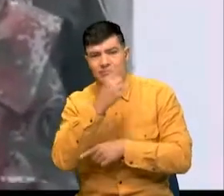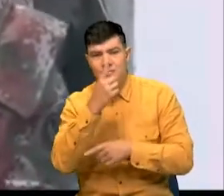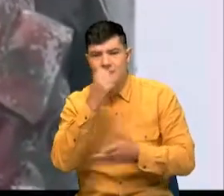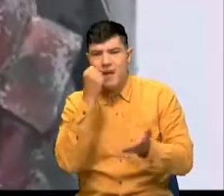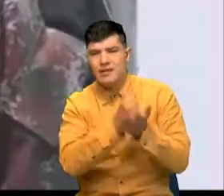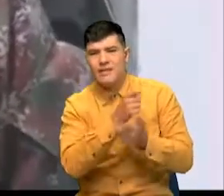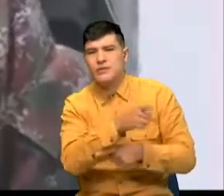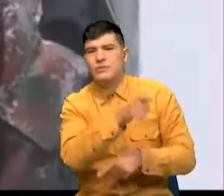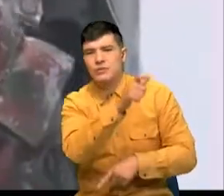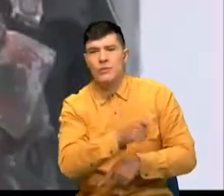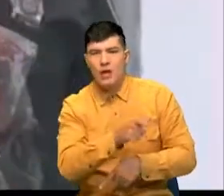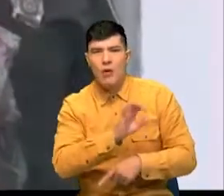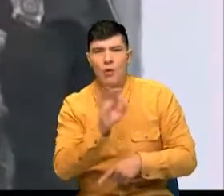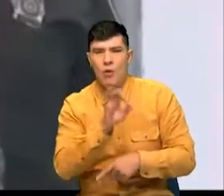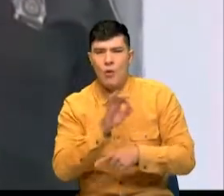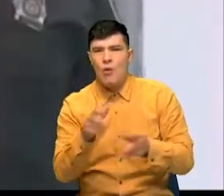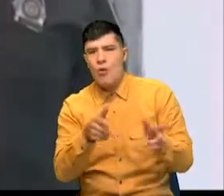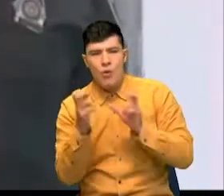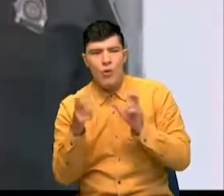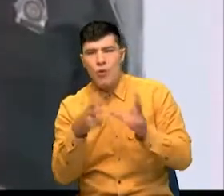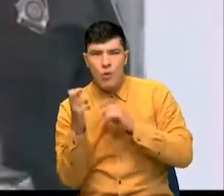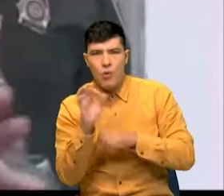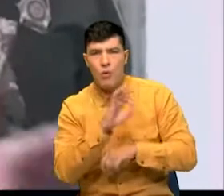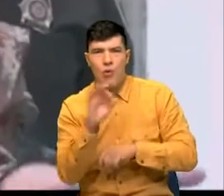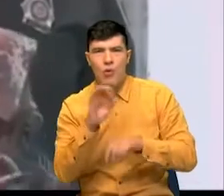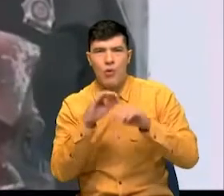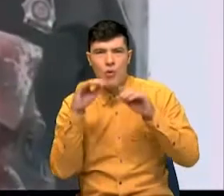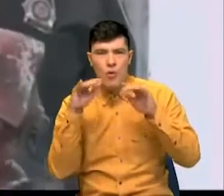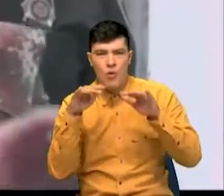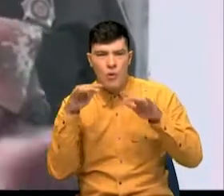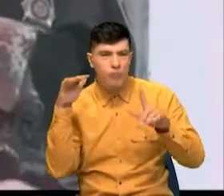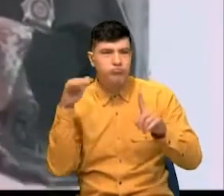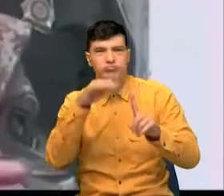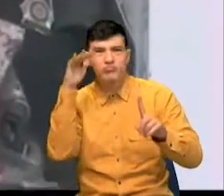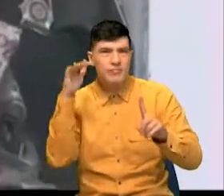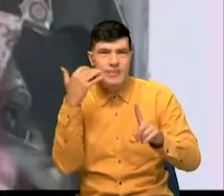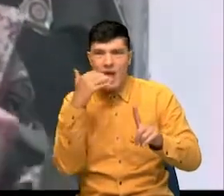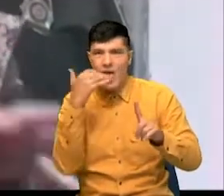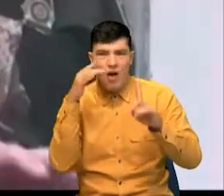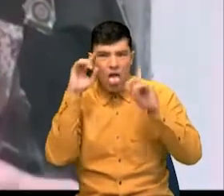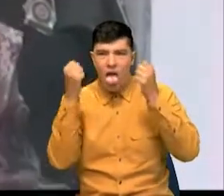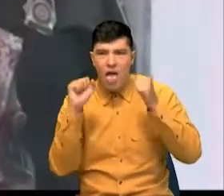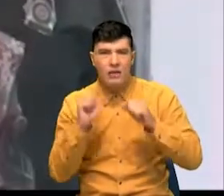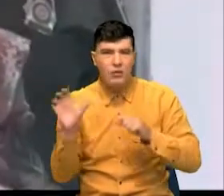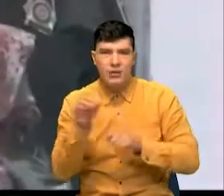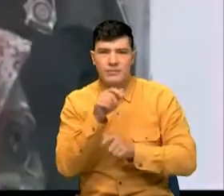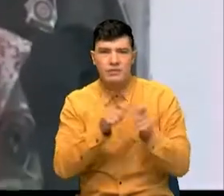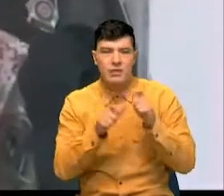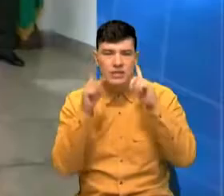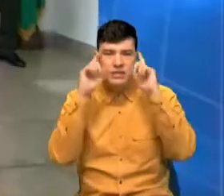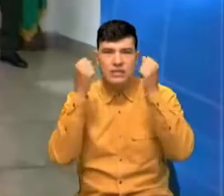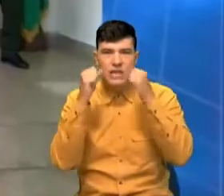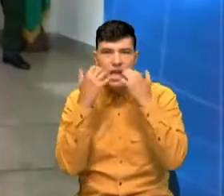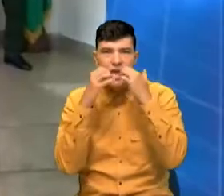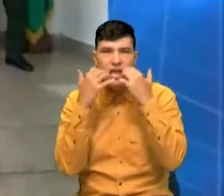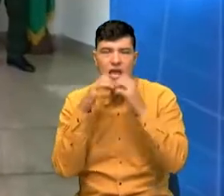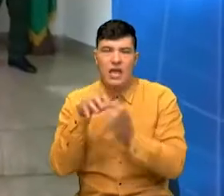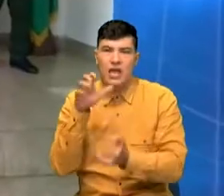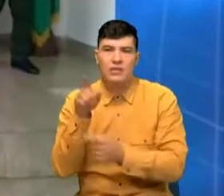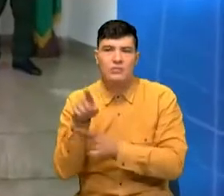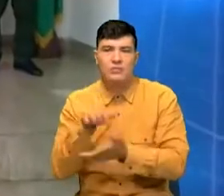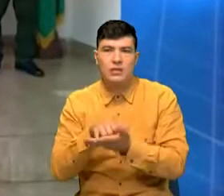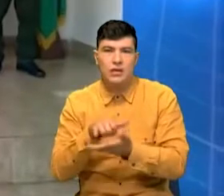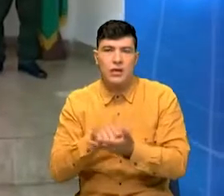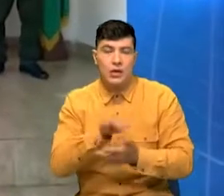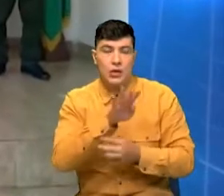secuestros, el terror en esa área. Y junto con alias Pille y Peñe, que estaban ahí para delinquir. A los